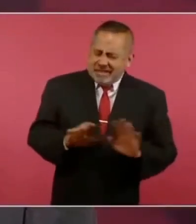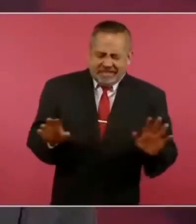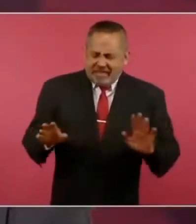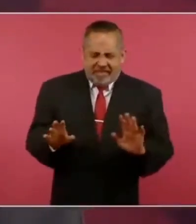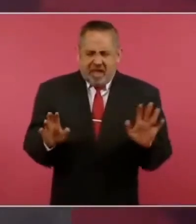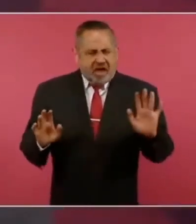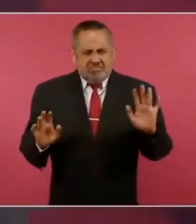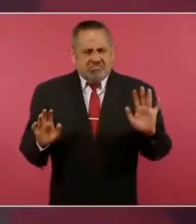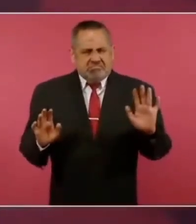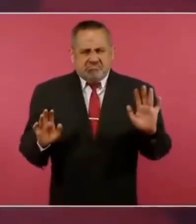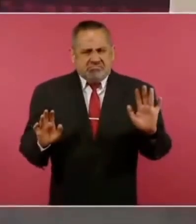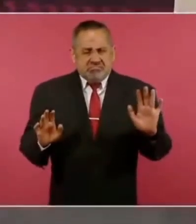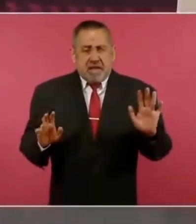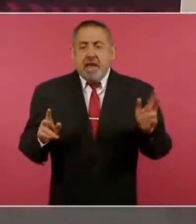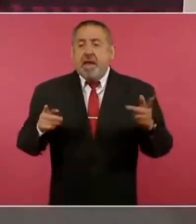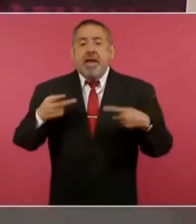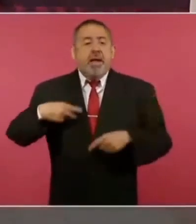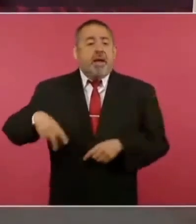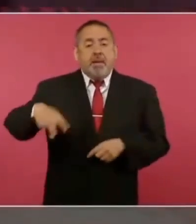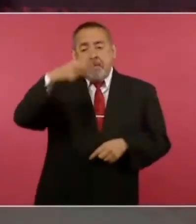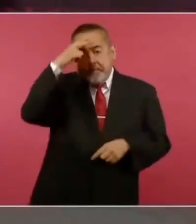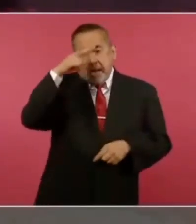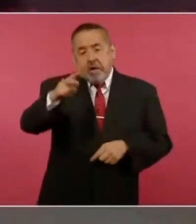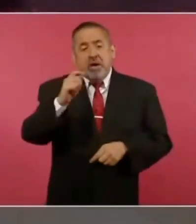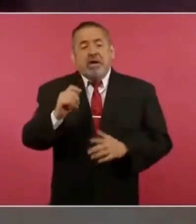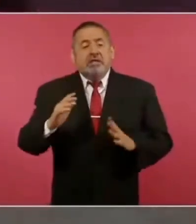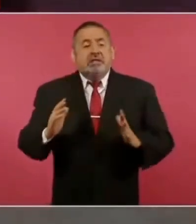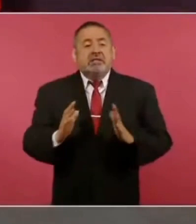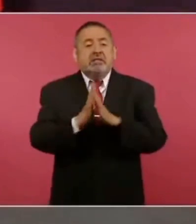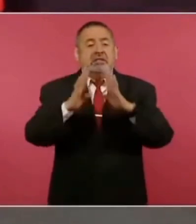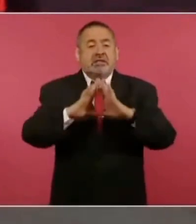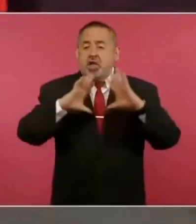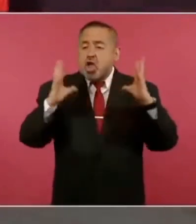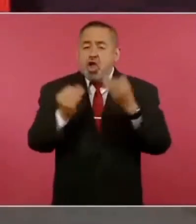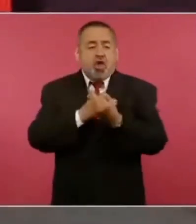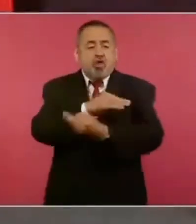En México se vive en una democracia.